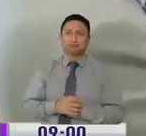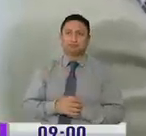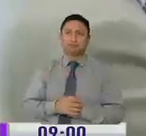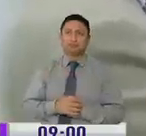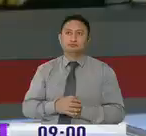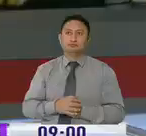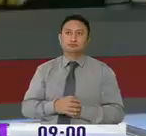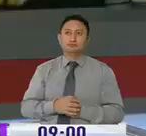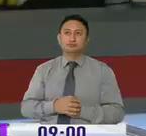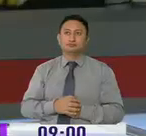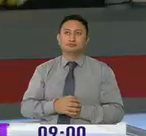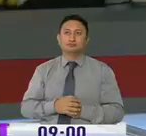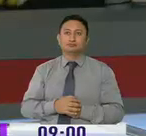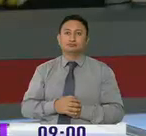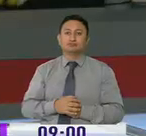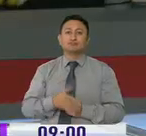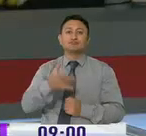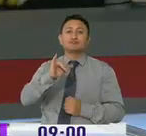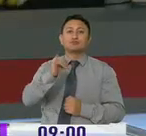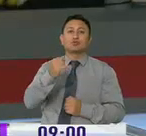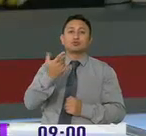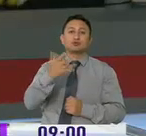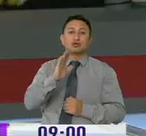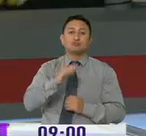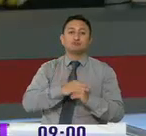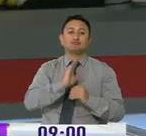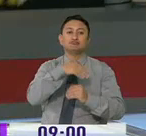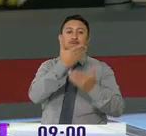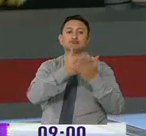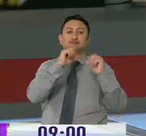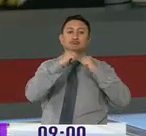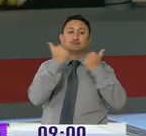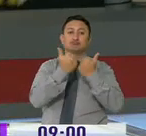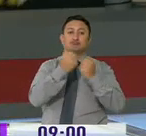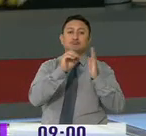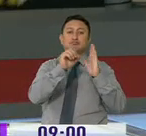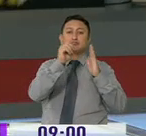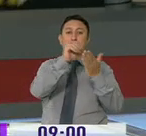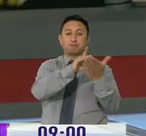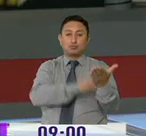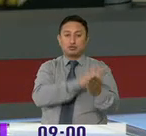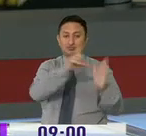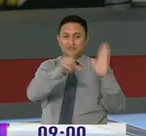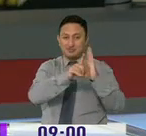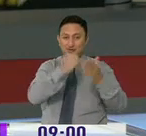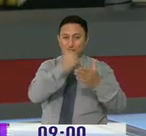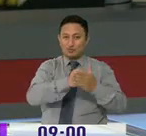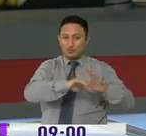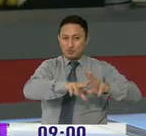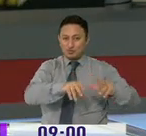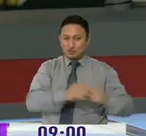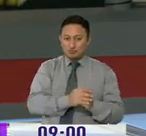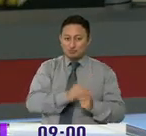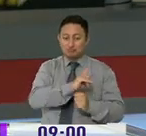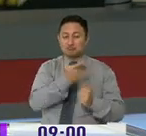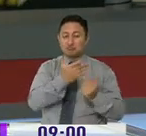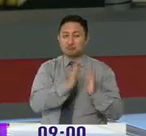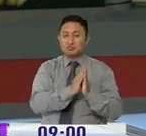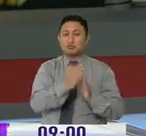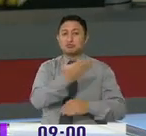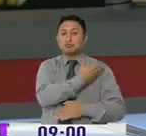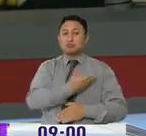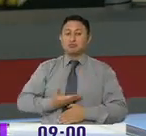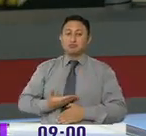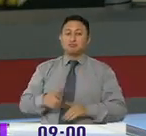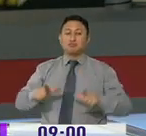Iván Casamén. Este día jueves llegó a la Asamblea Nacional el proyecto de ley de lucha contra la corrupción promovido por el presidente